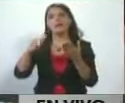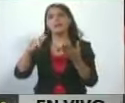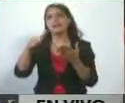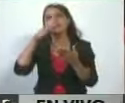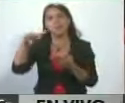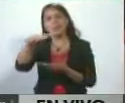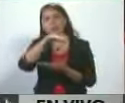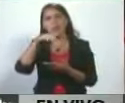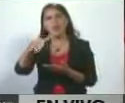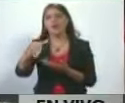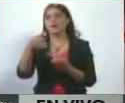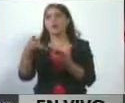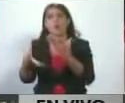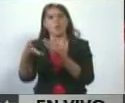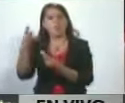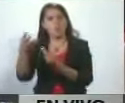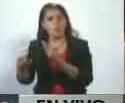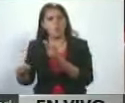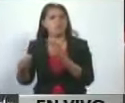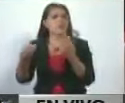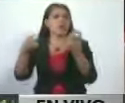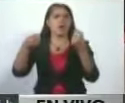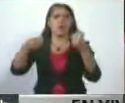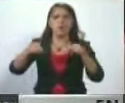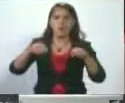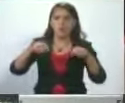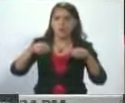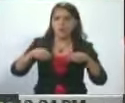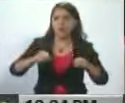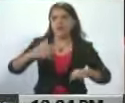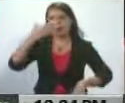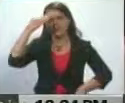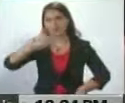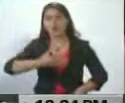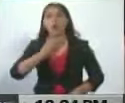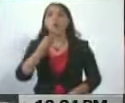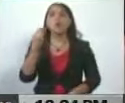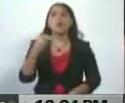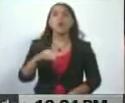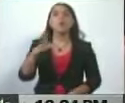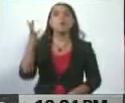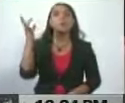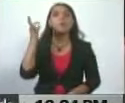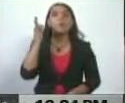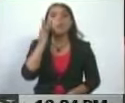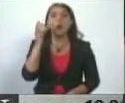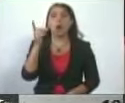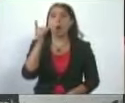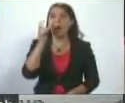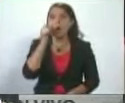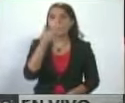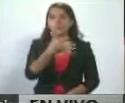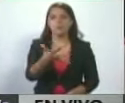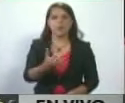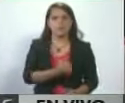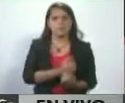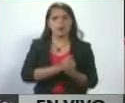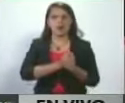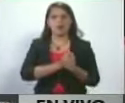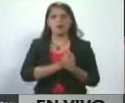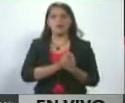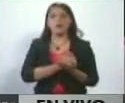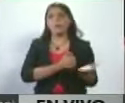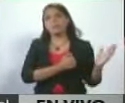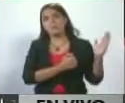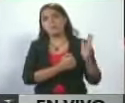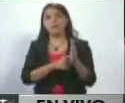ti comunero, a ti motorizado, miliciano, joven, mujer, hombre, patriota. Tenemos que venir a